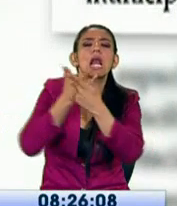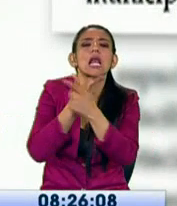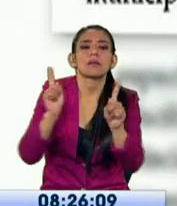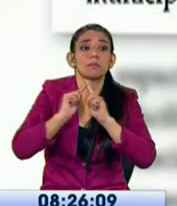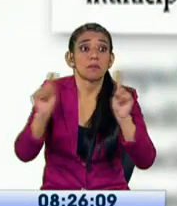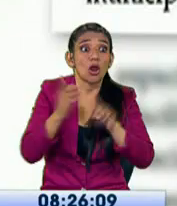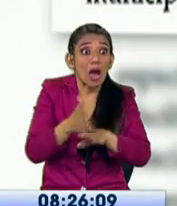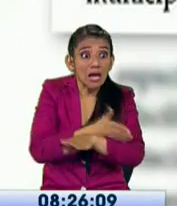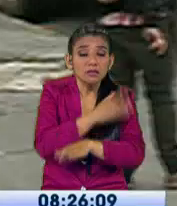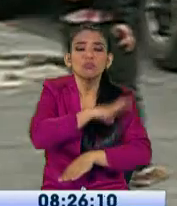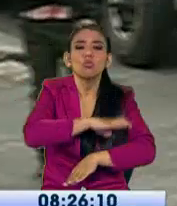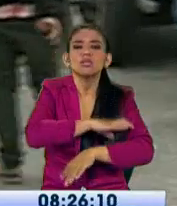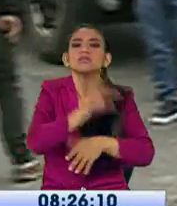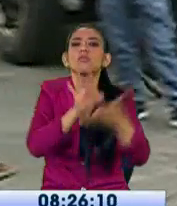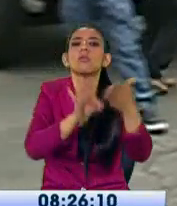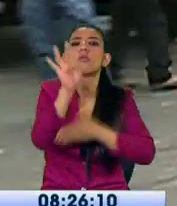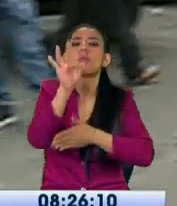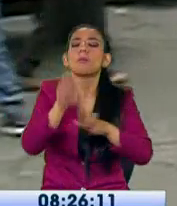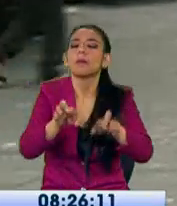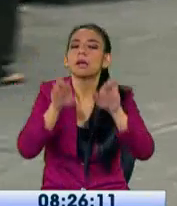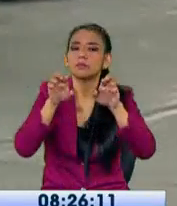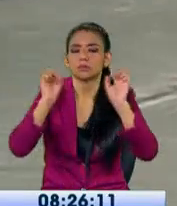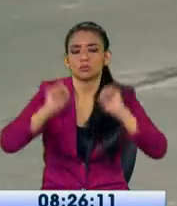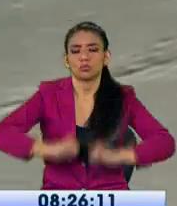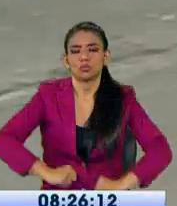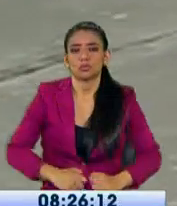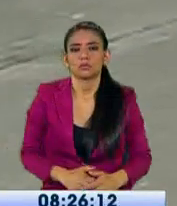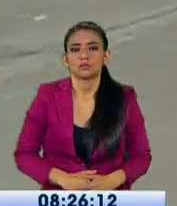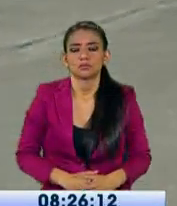autorización municipal informó Héctor Romero